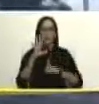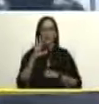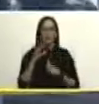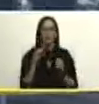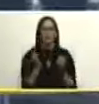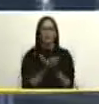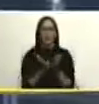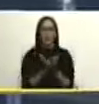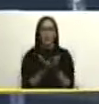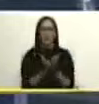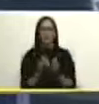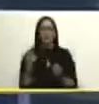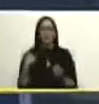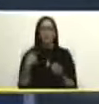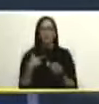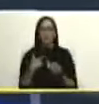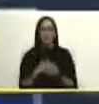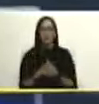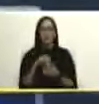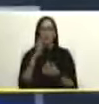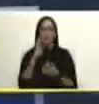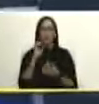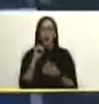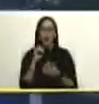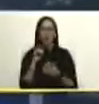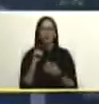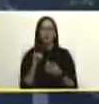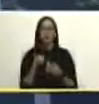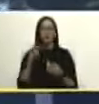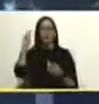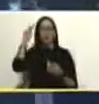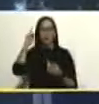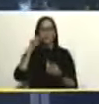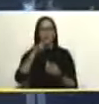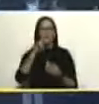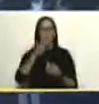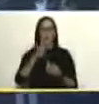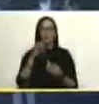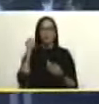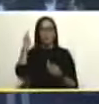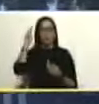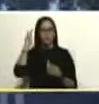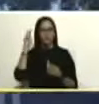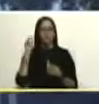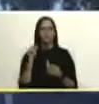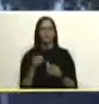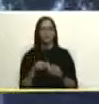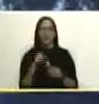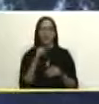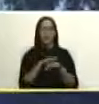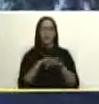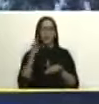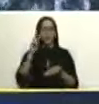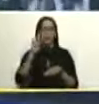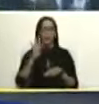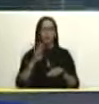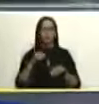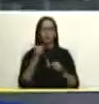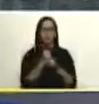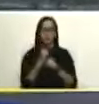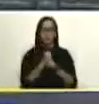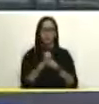ahí cuenta con una plantilla de 40 docentes, 24 obreros, cocineros, fueron rehabilitados en